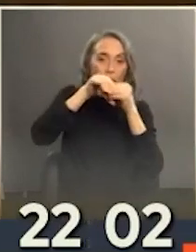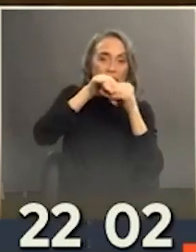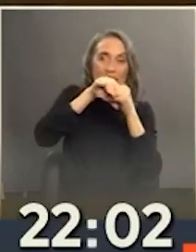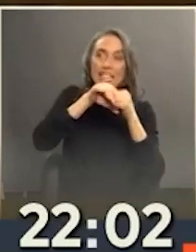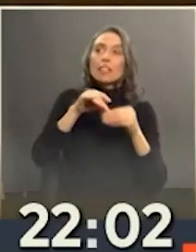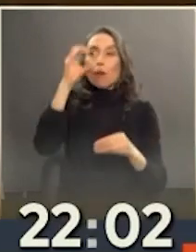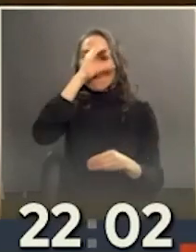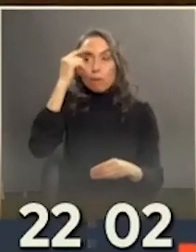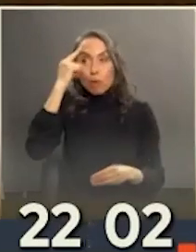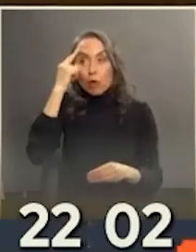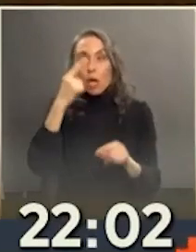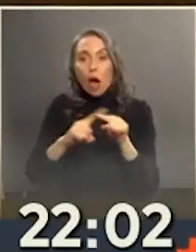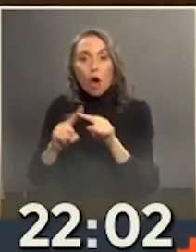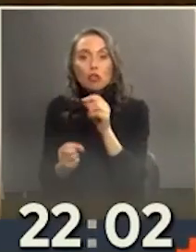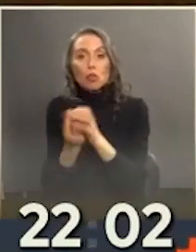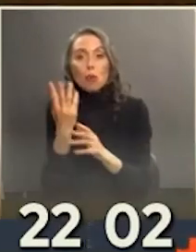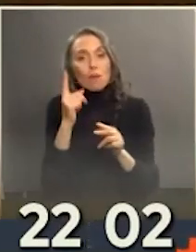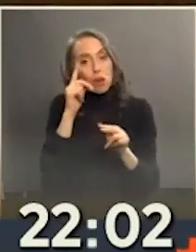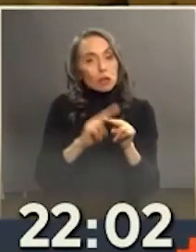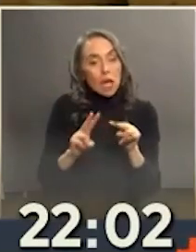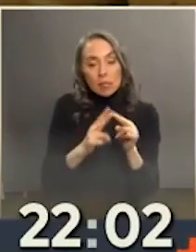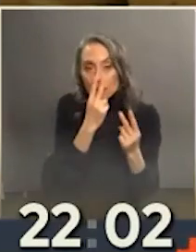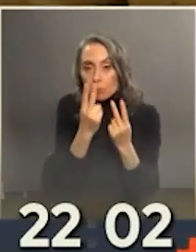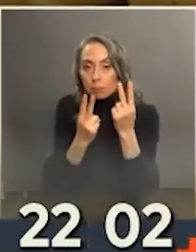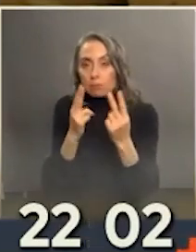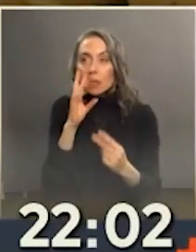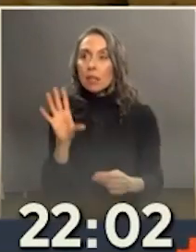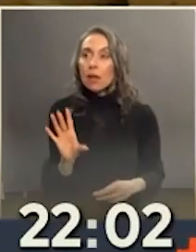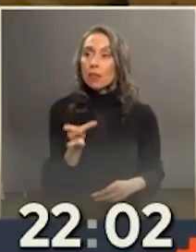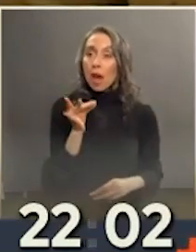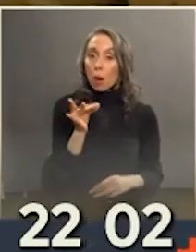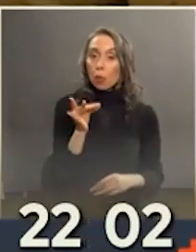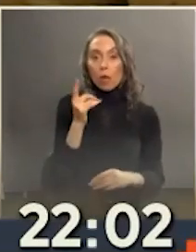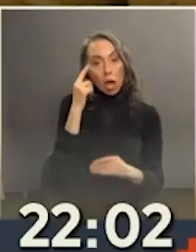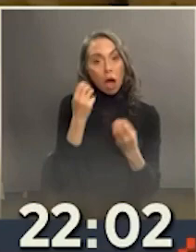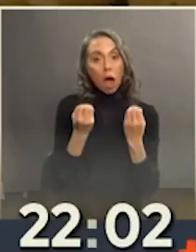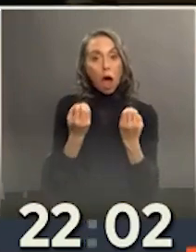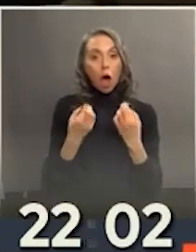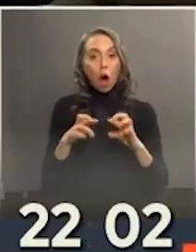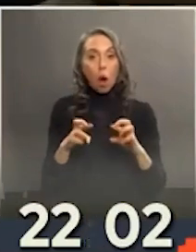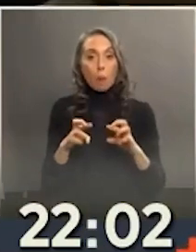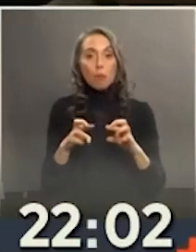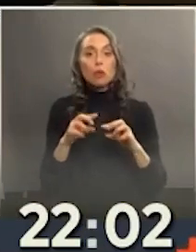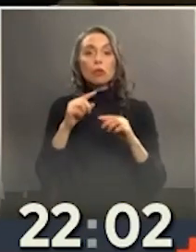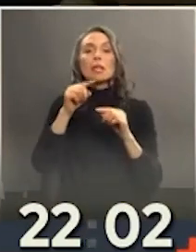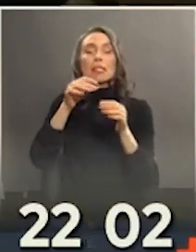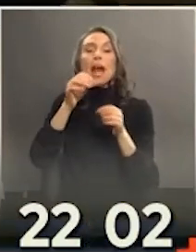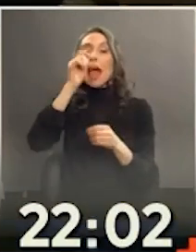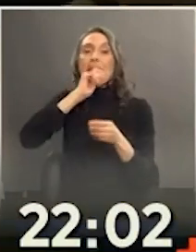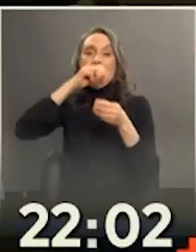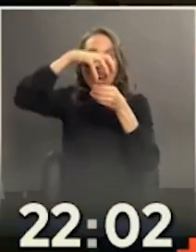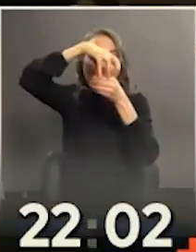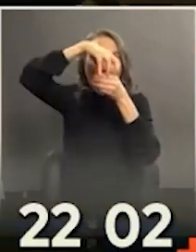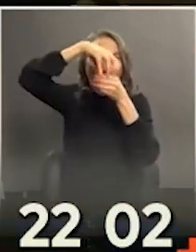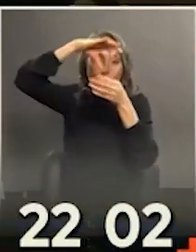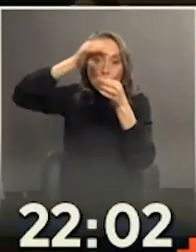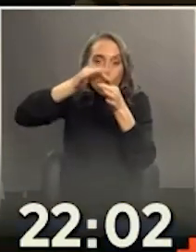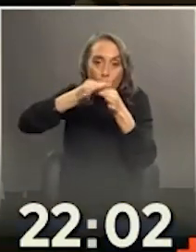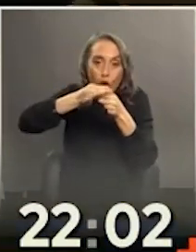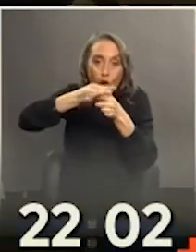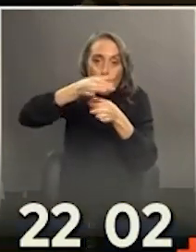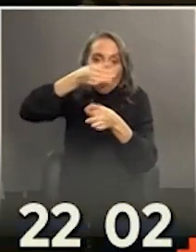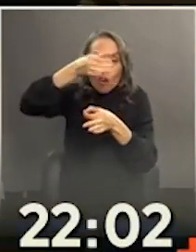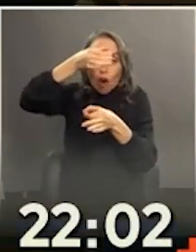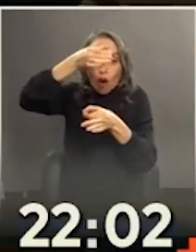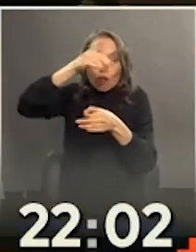Buscando nuevos productos, nos dimos cuenta también que era una buena oportunidad trabajar los conos, que son los que tenemos acá. Estos también van relleno de